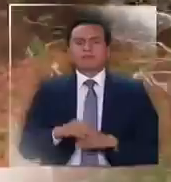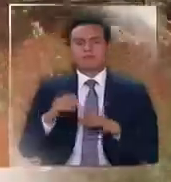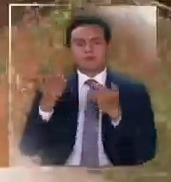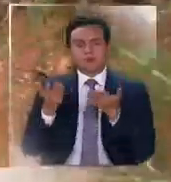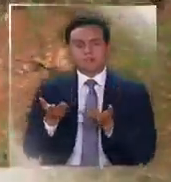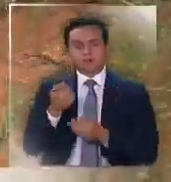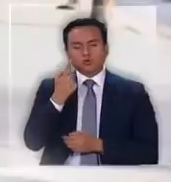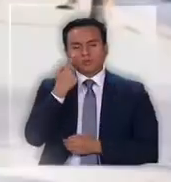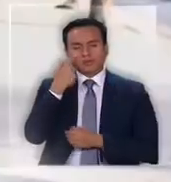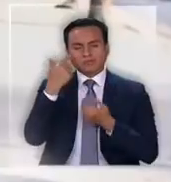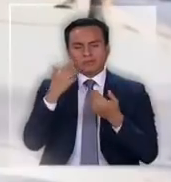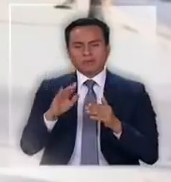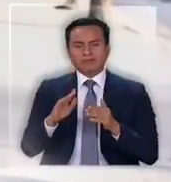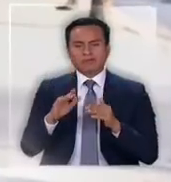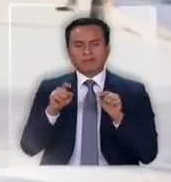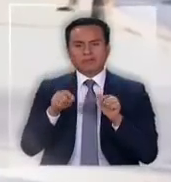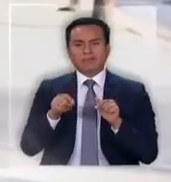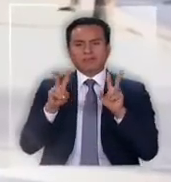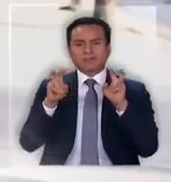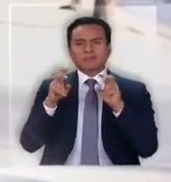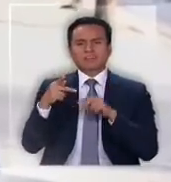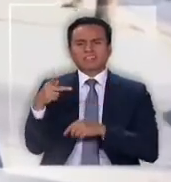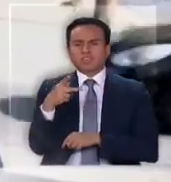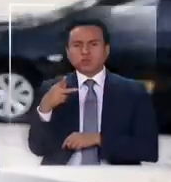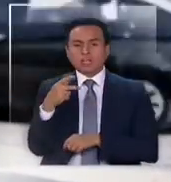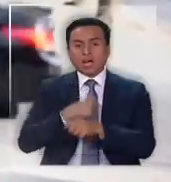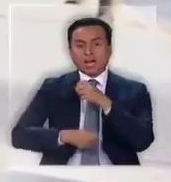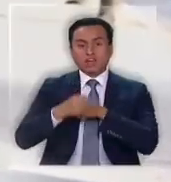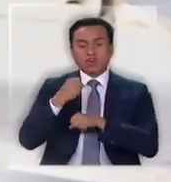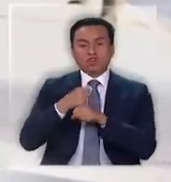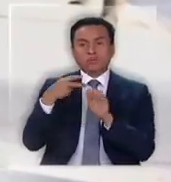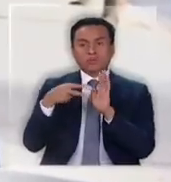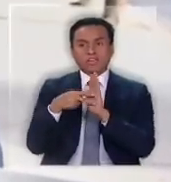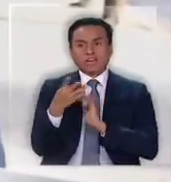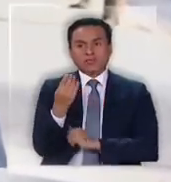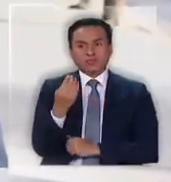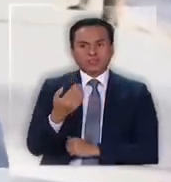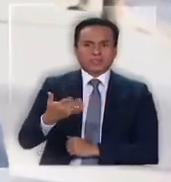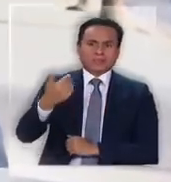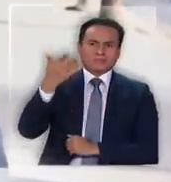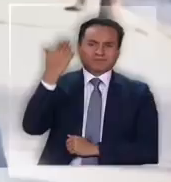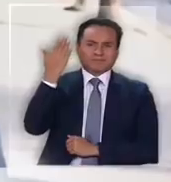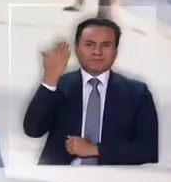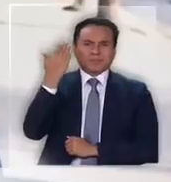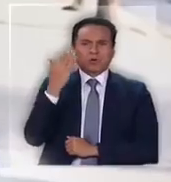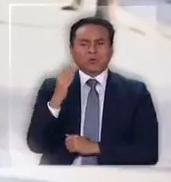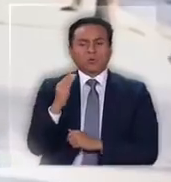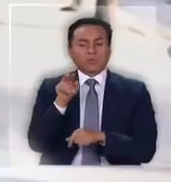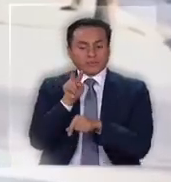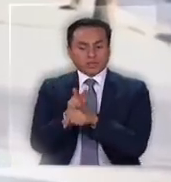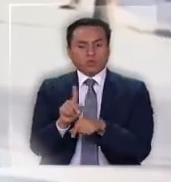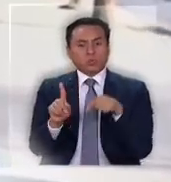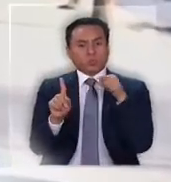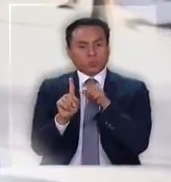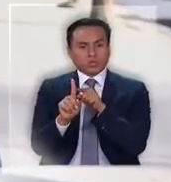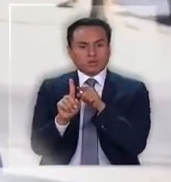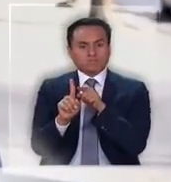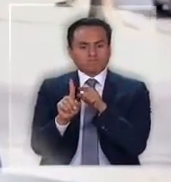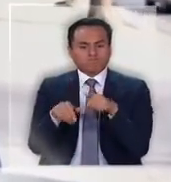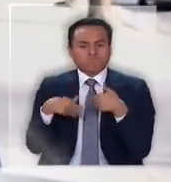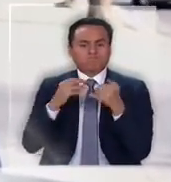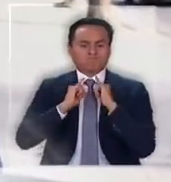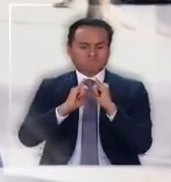tomado conocimiento de hecho de connotación sexual del año 2014, en donde una testigo entregó